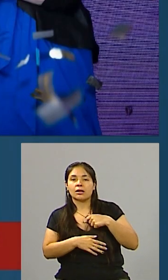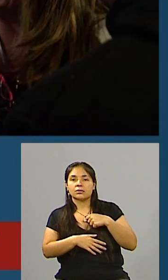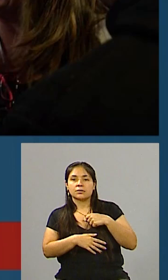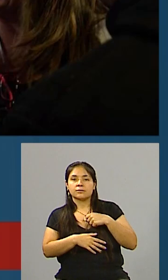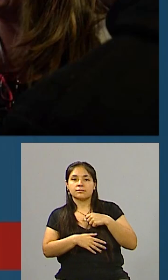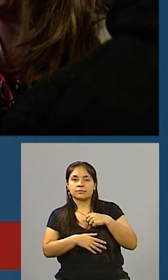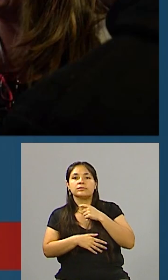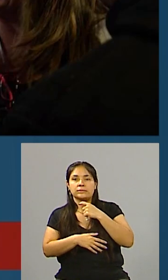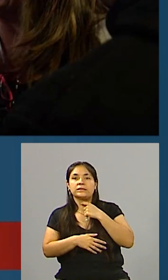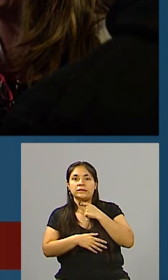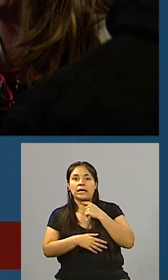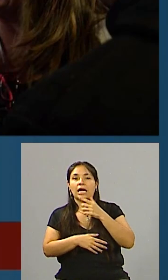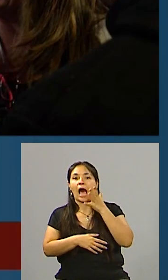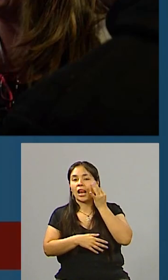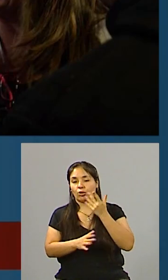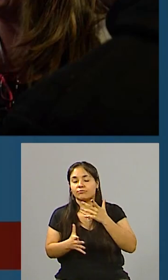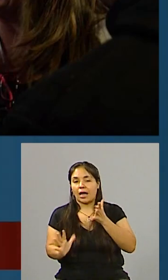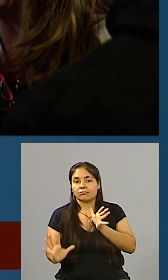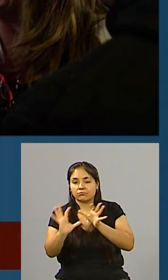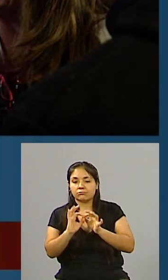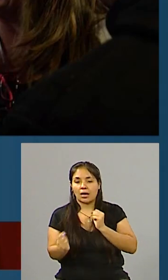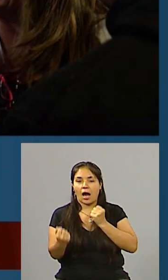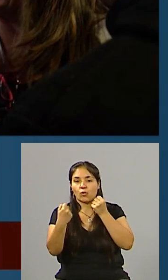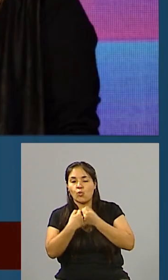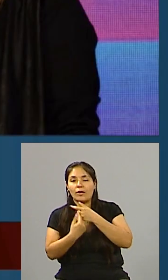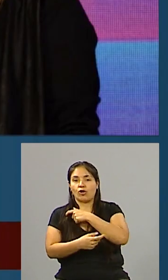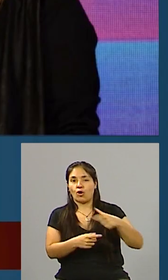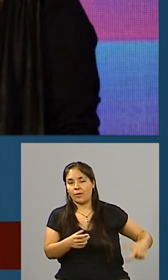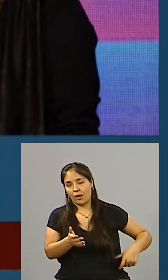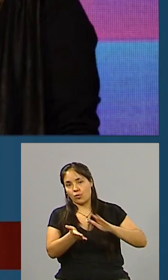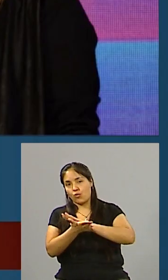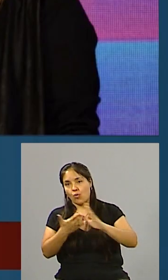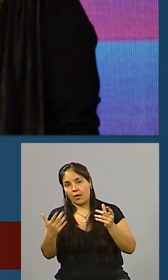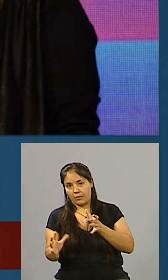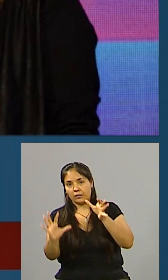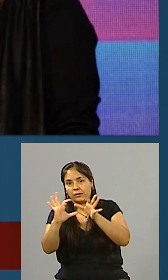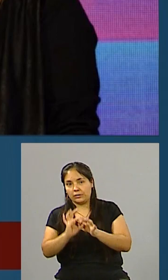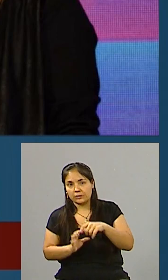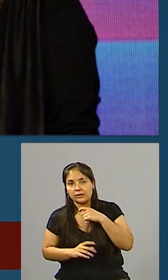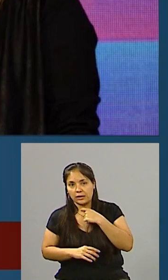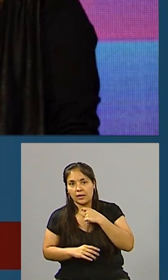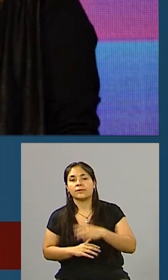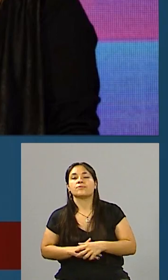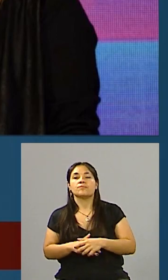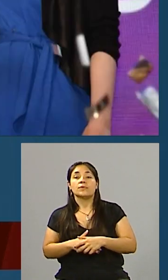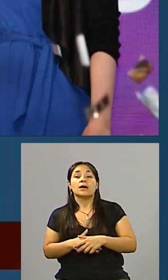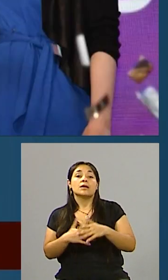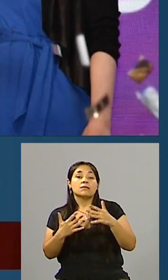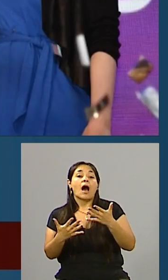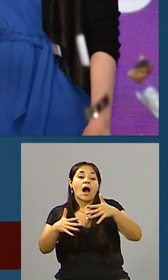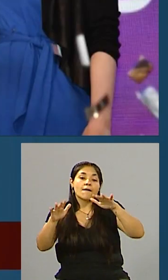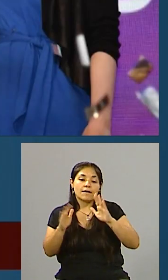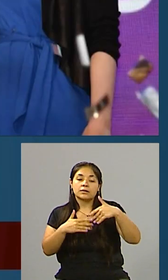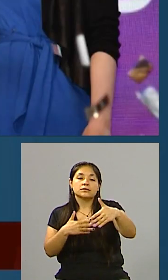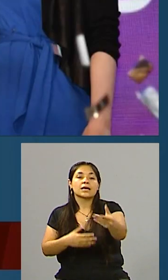proclives a llegar a algún tipo de entendimiento con el nuevo gobierno. Habrá que ver en qué deriva, porque eso va a